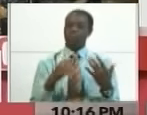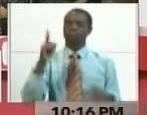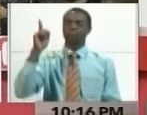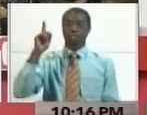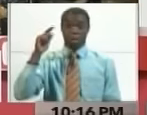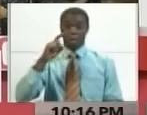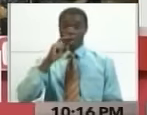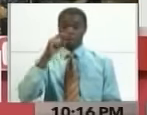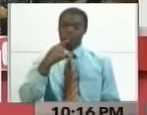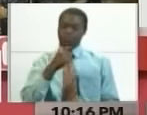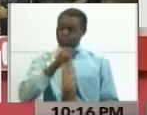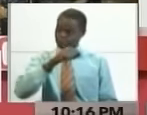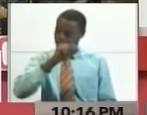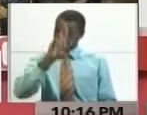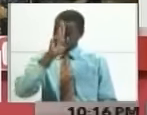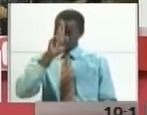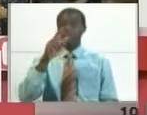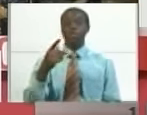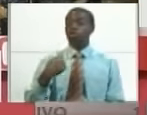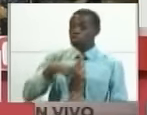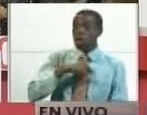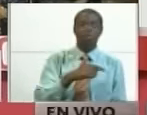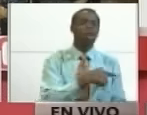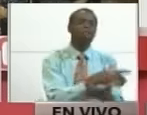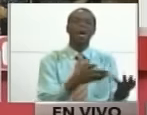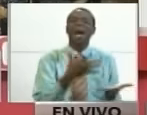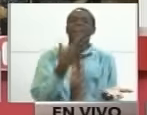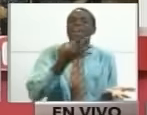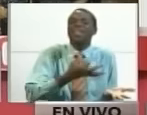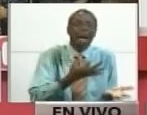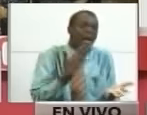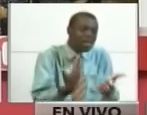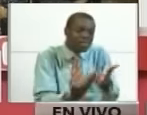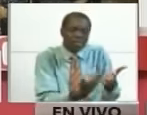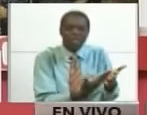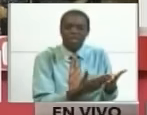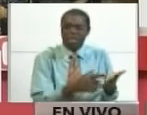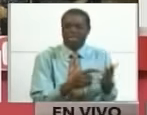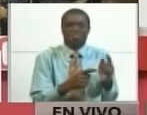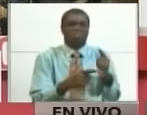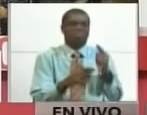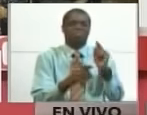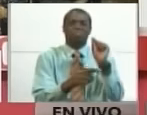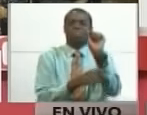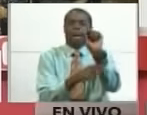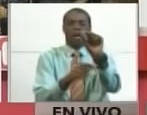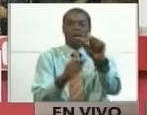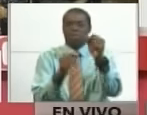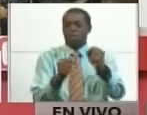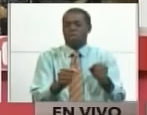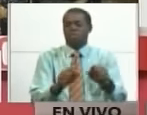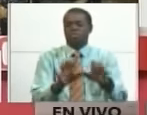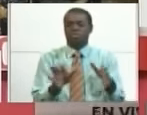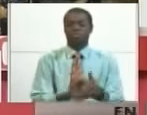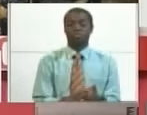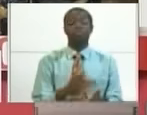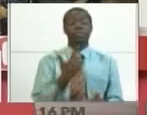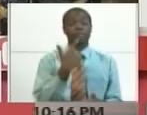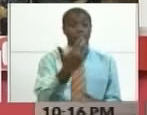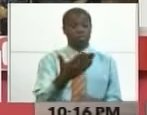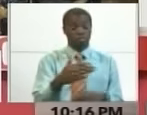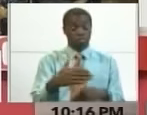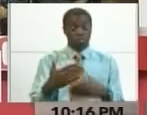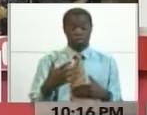tenemos los argumentos más poderosos, que es la verdad, o el argumento más poderoso. Presidente, aquí, en verdad, mire,